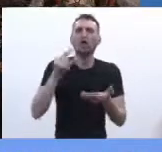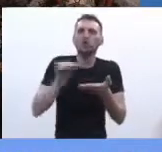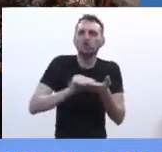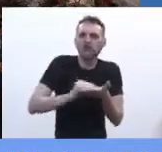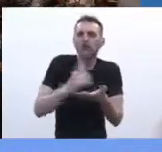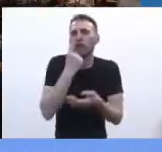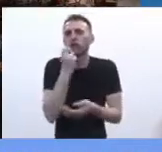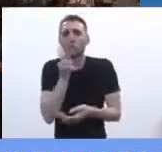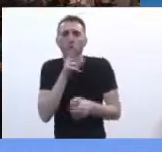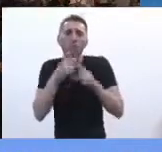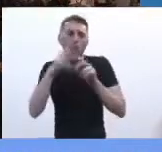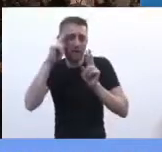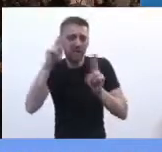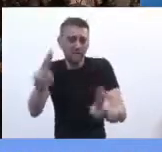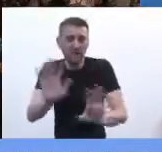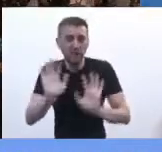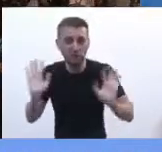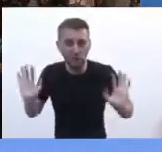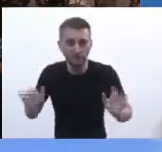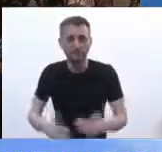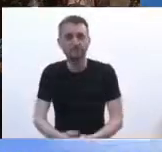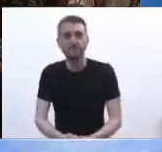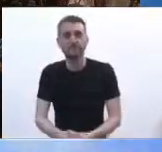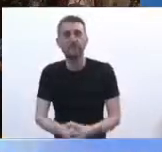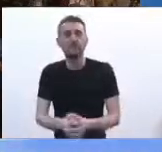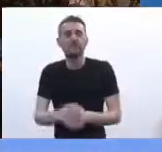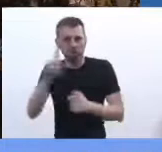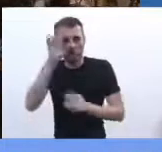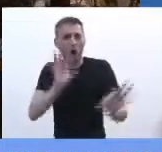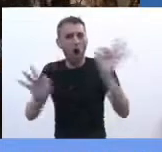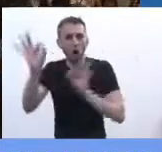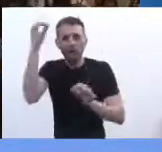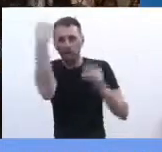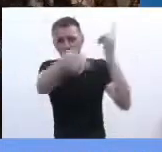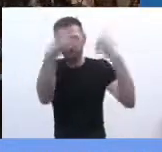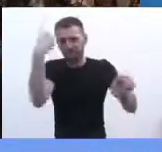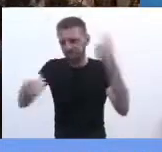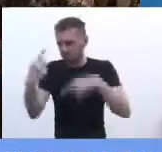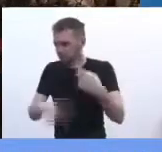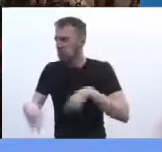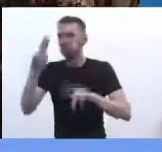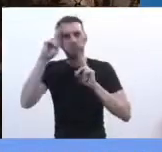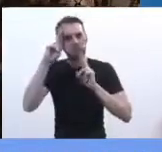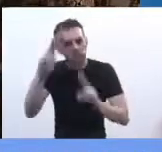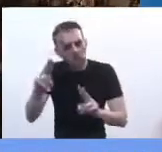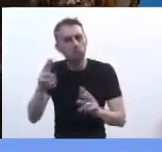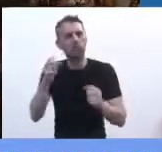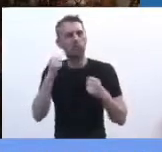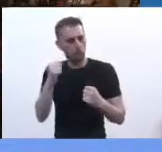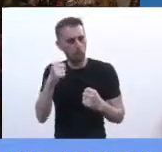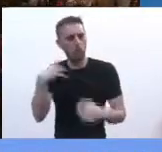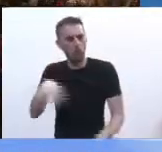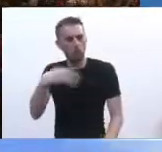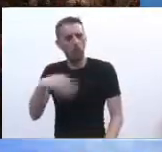por el respeto a distintas opiniones no hemos sabido respetar y hemos crecido muchísimo